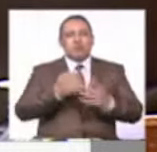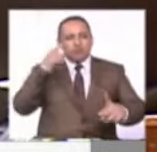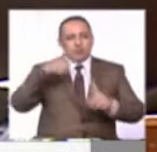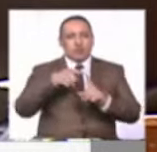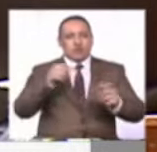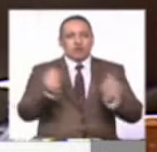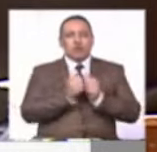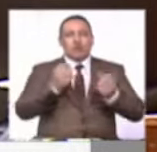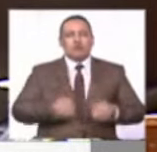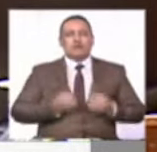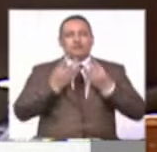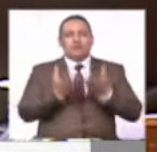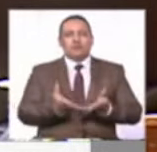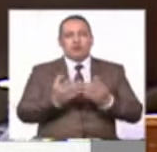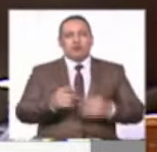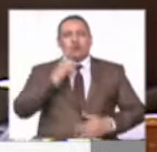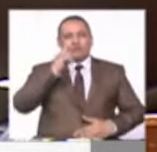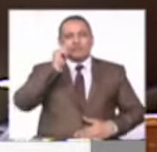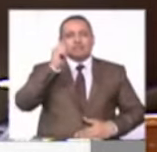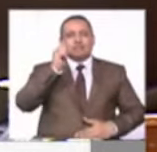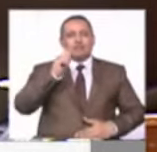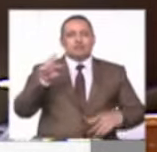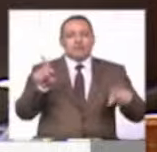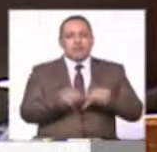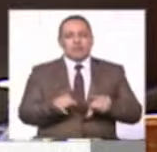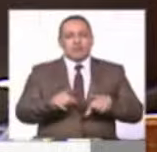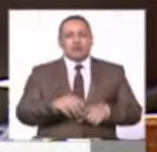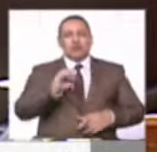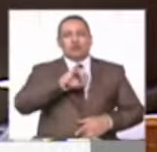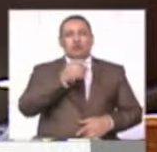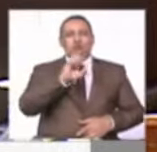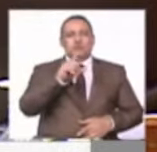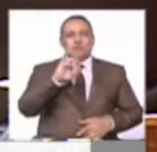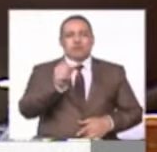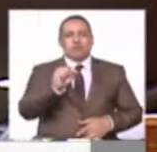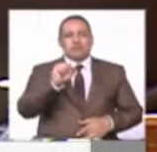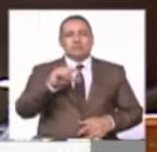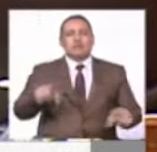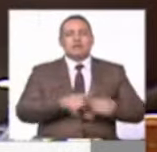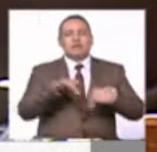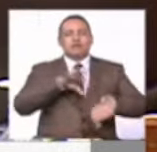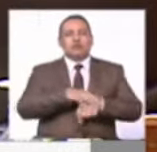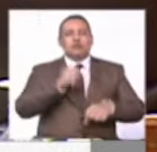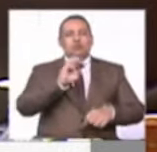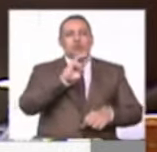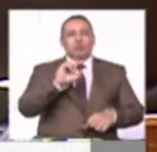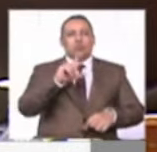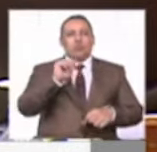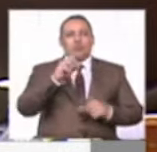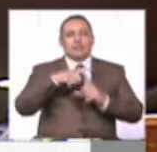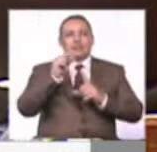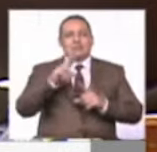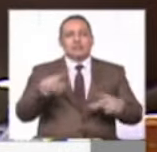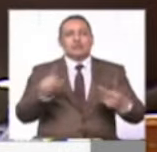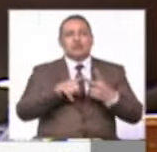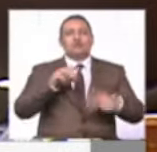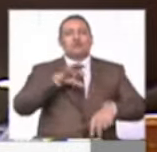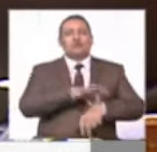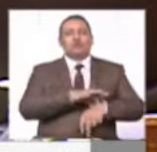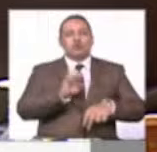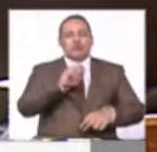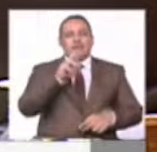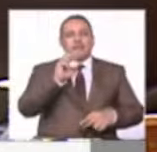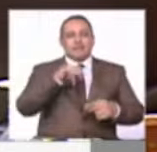de las declaraciones de los Testigos José Luis lecaros Cornejo dror Walter Gutiérrez Camacho y dror